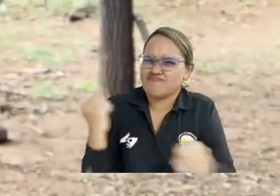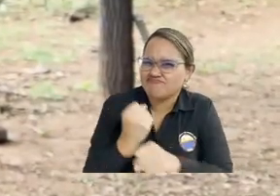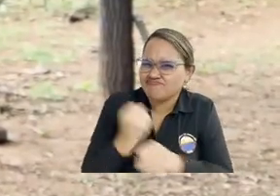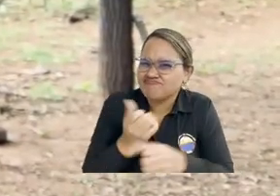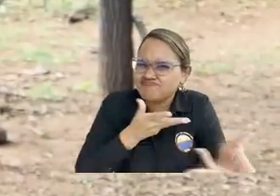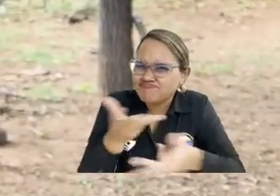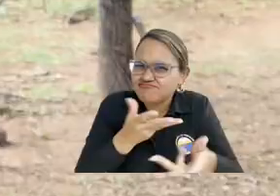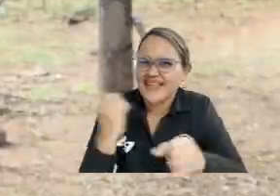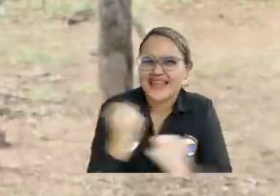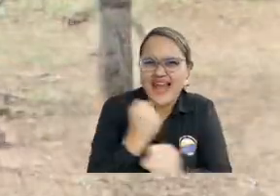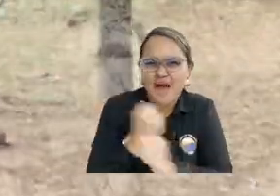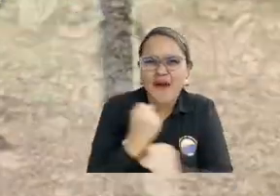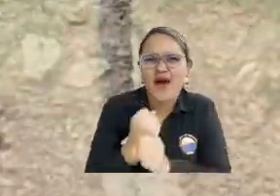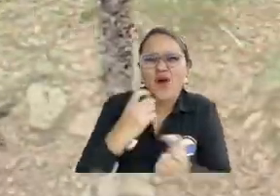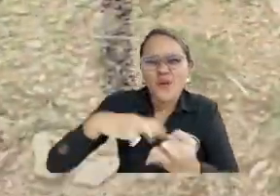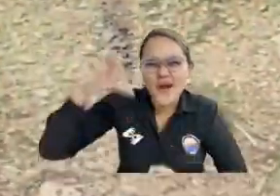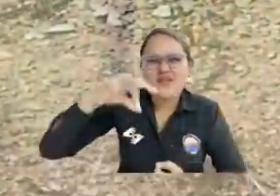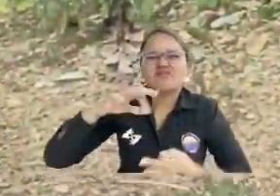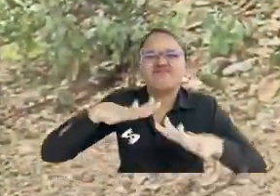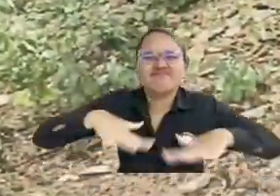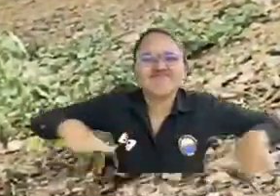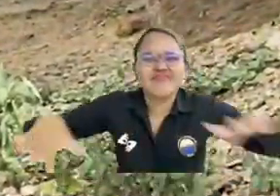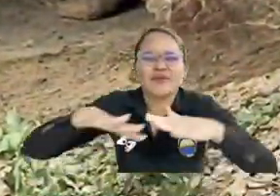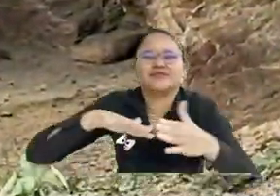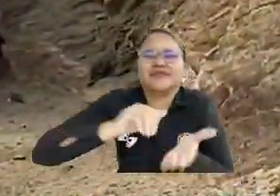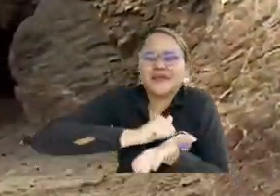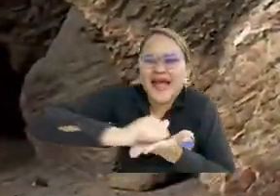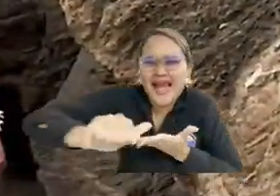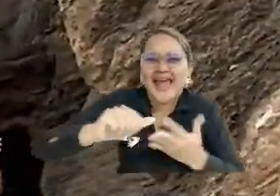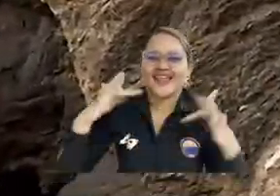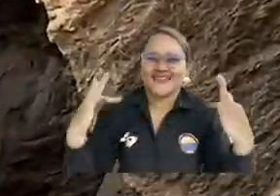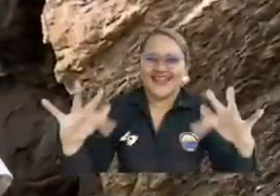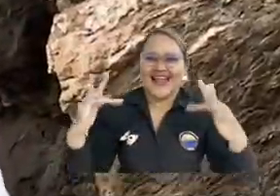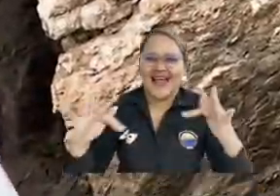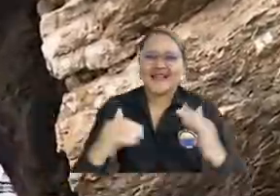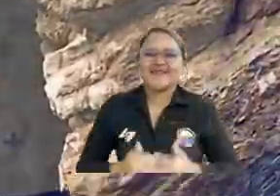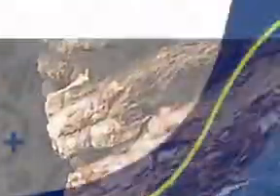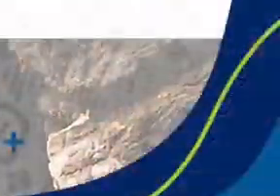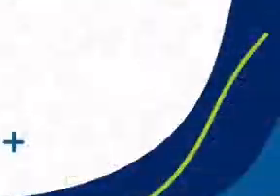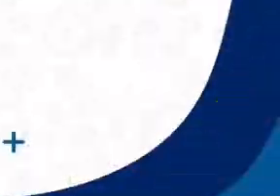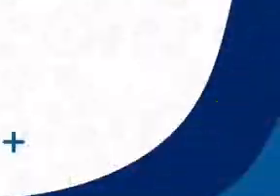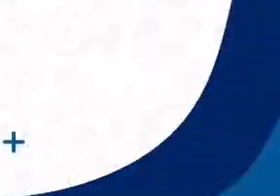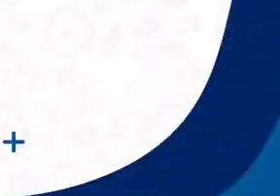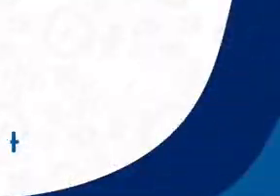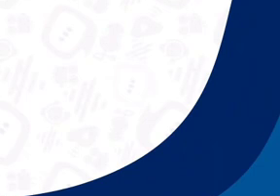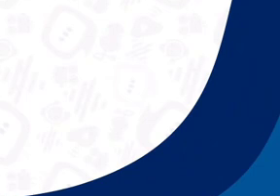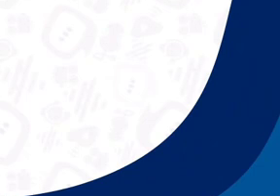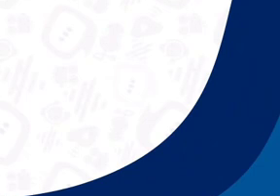conjunta de trabajos espirituales en sitios y espacios sagrados, Taganga y Pueblos de la Sierra.